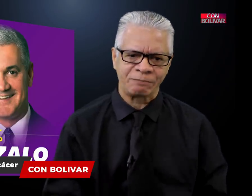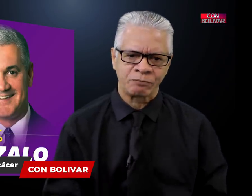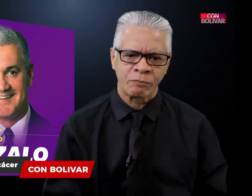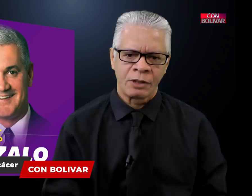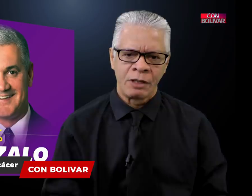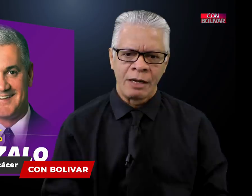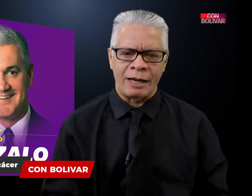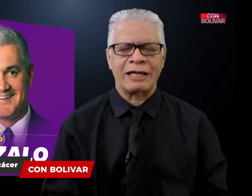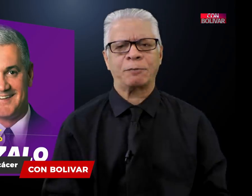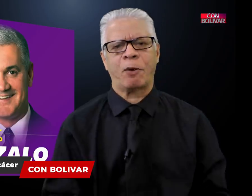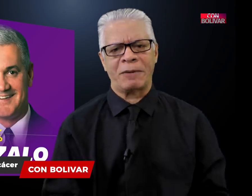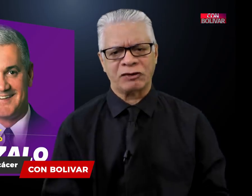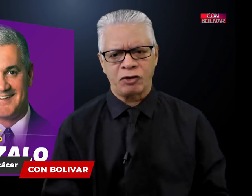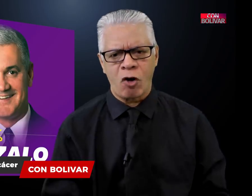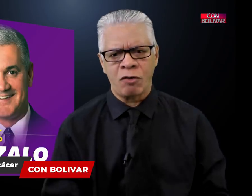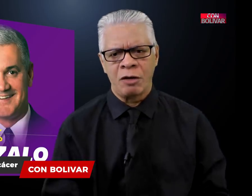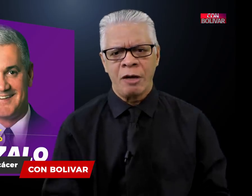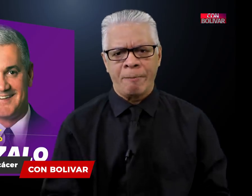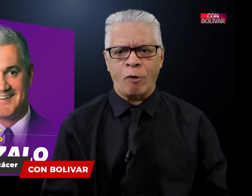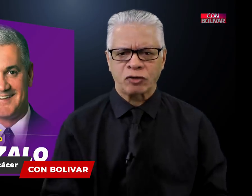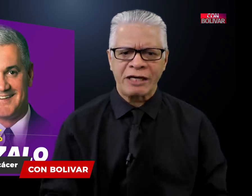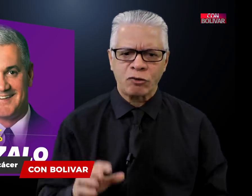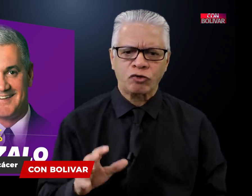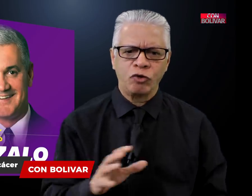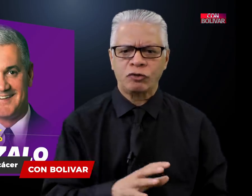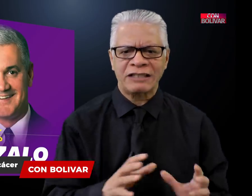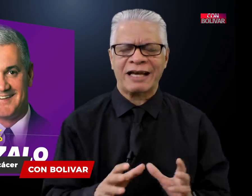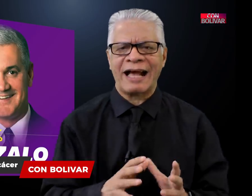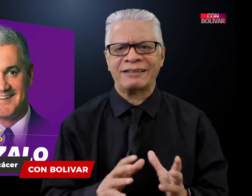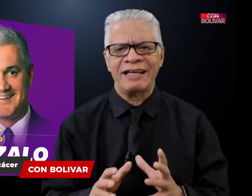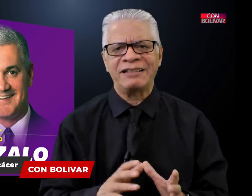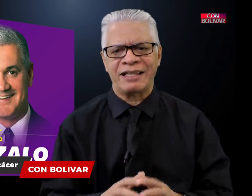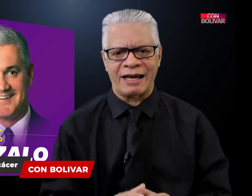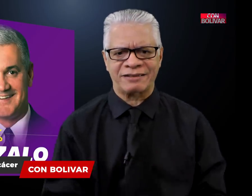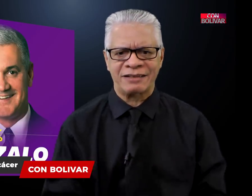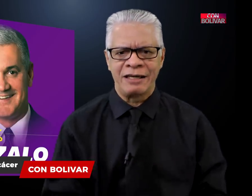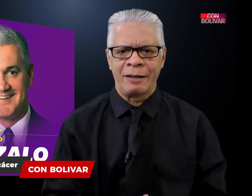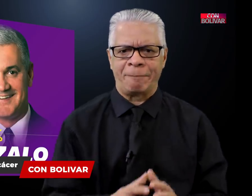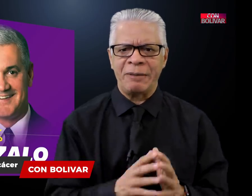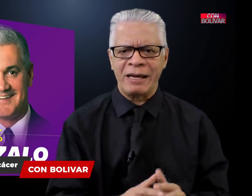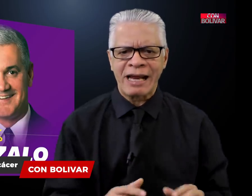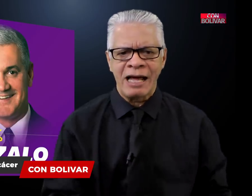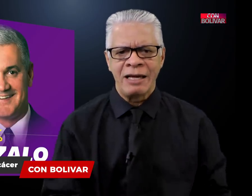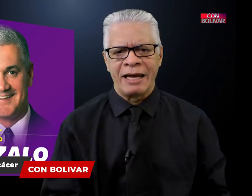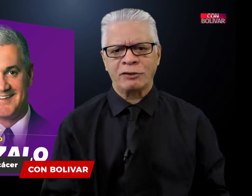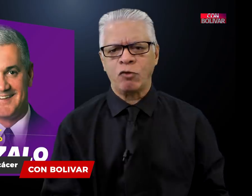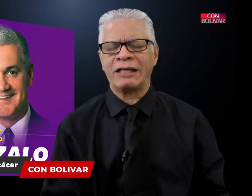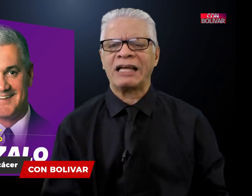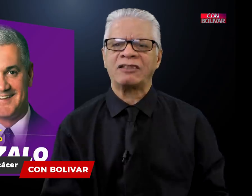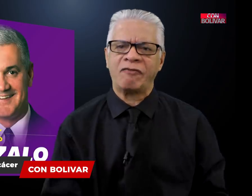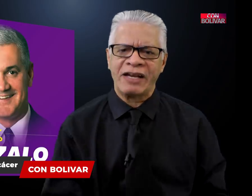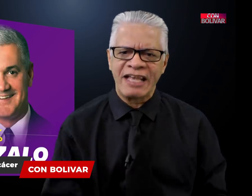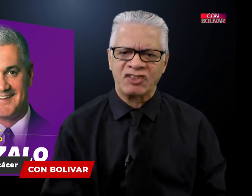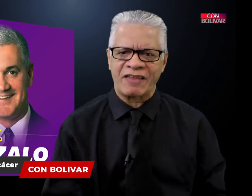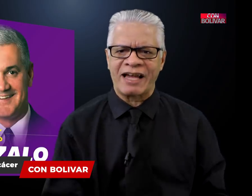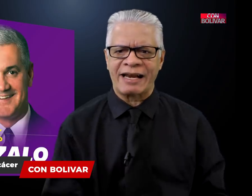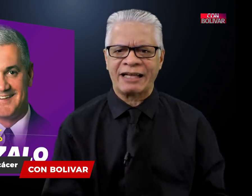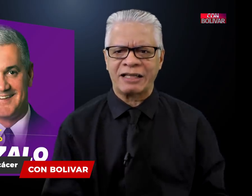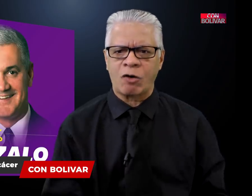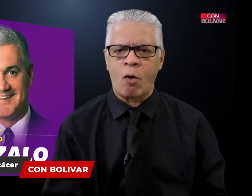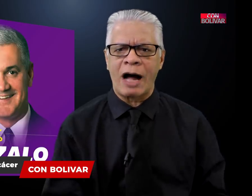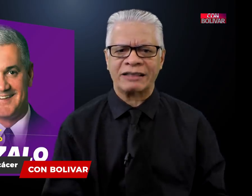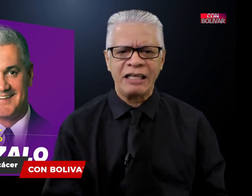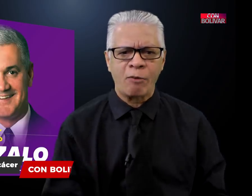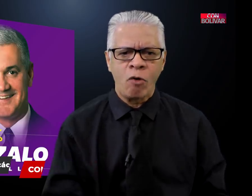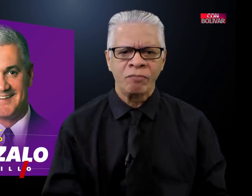Catalina. La expropiación posee dos notas características. Primera, es una transferencia de